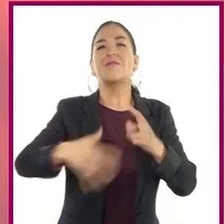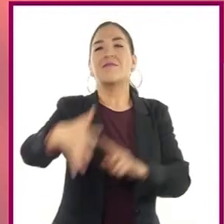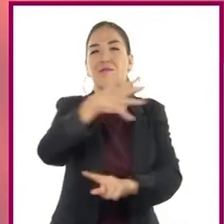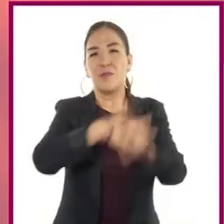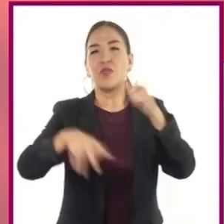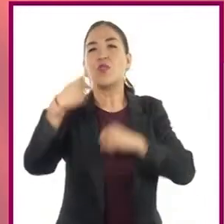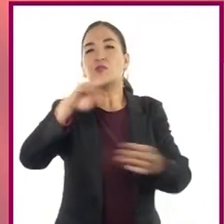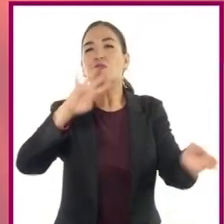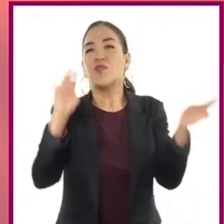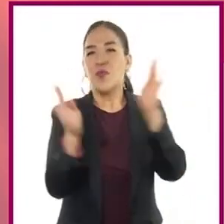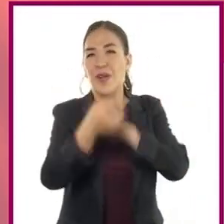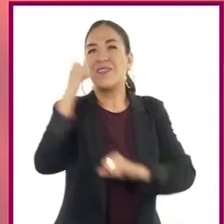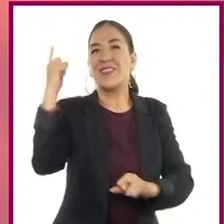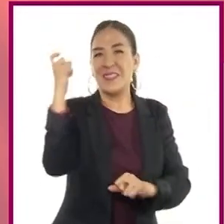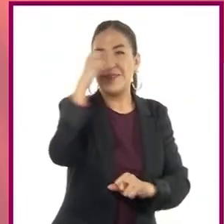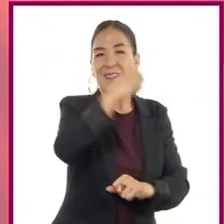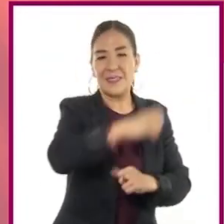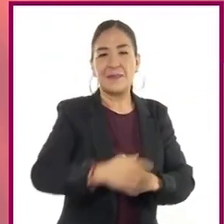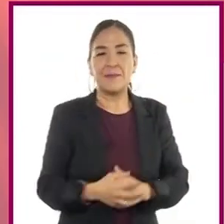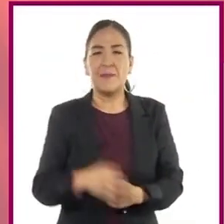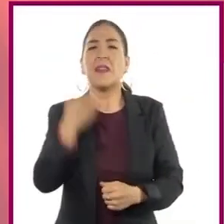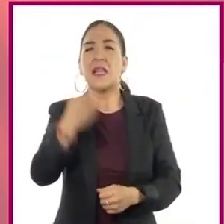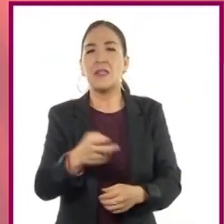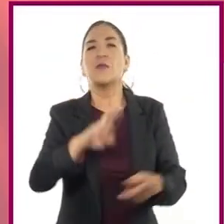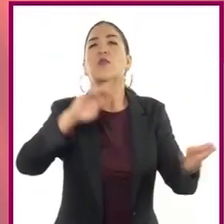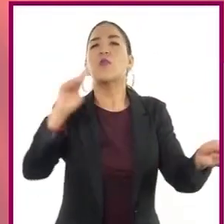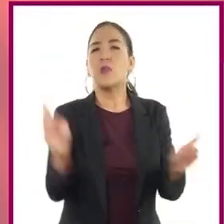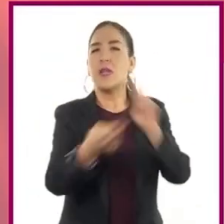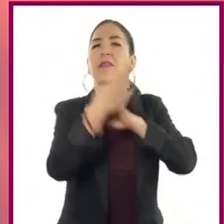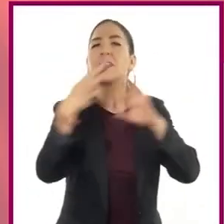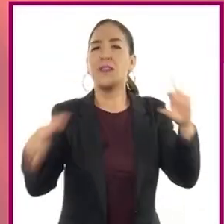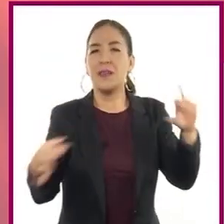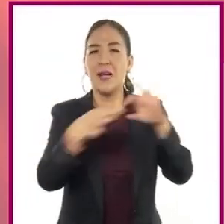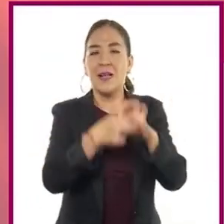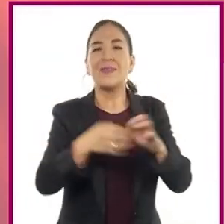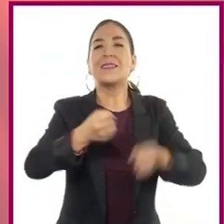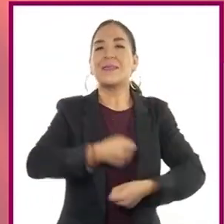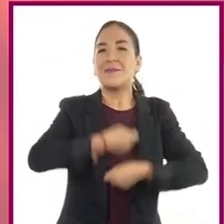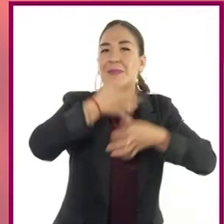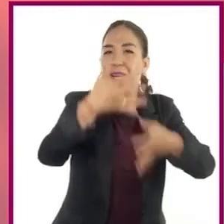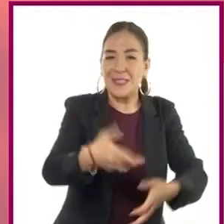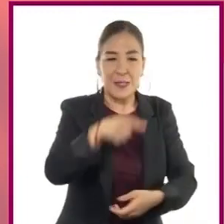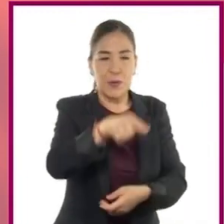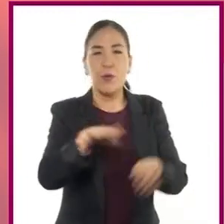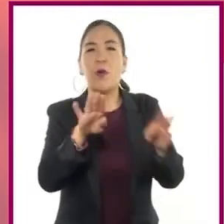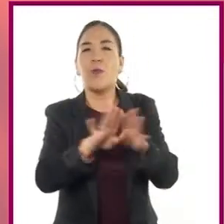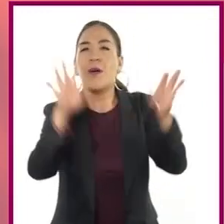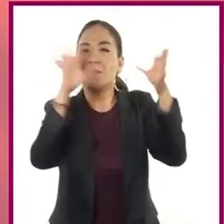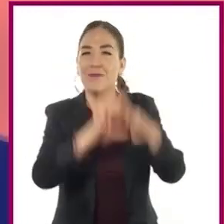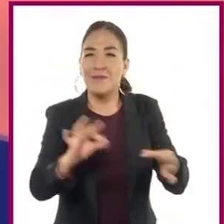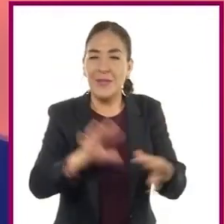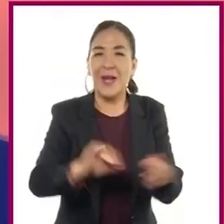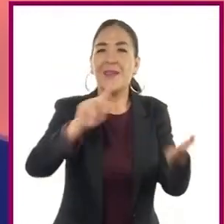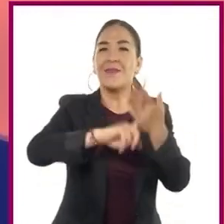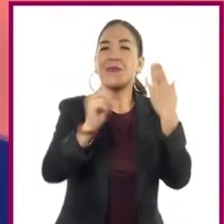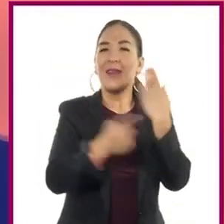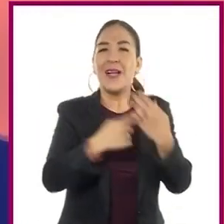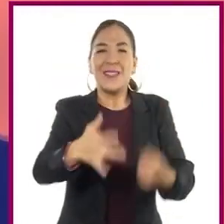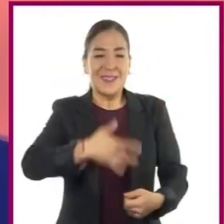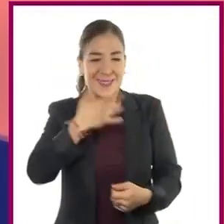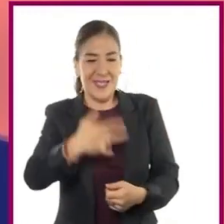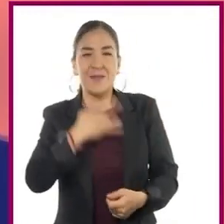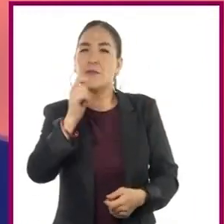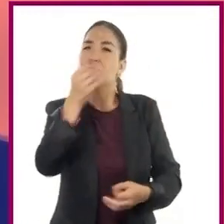sus circunstancias. Estos se vuelven universales porque expresan a través de sus metáforas sentimientos que